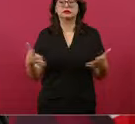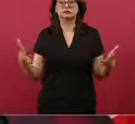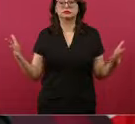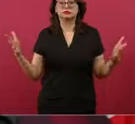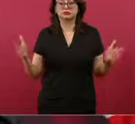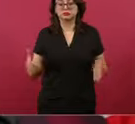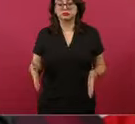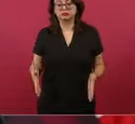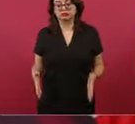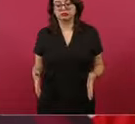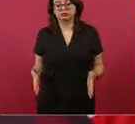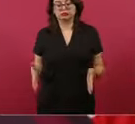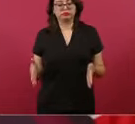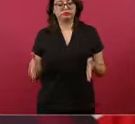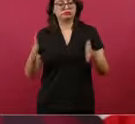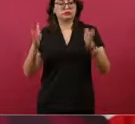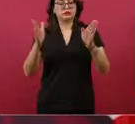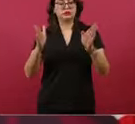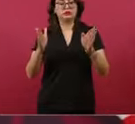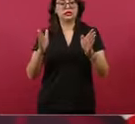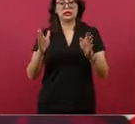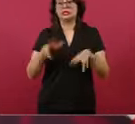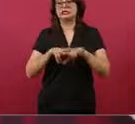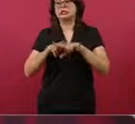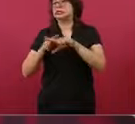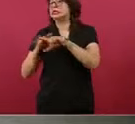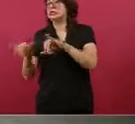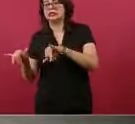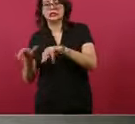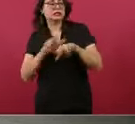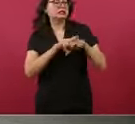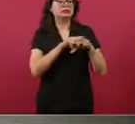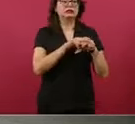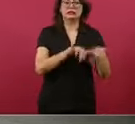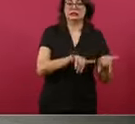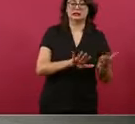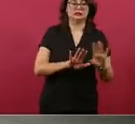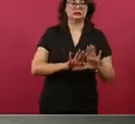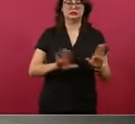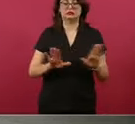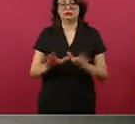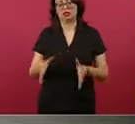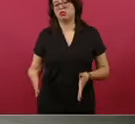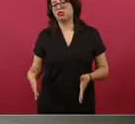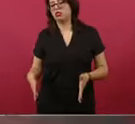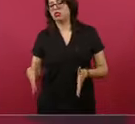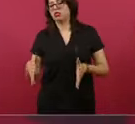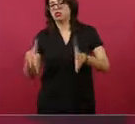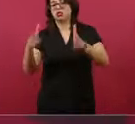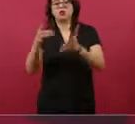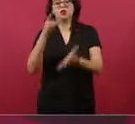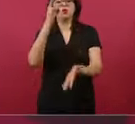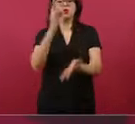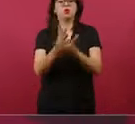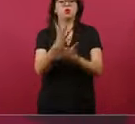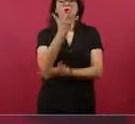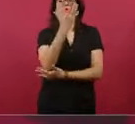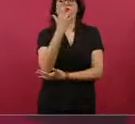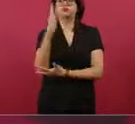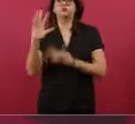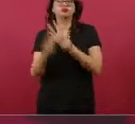las dejemos como reserva y se aplique el programa Sembrando Vida,